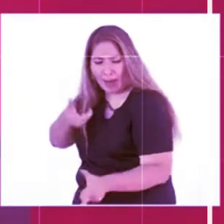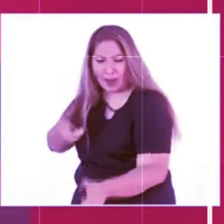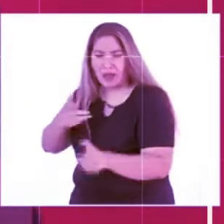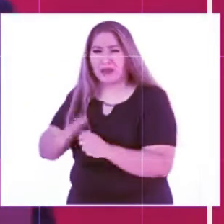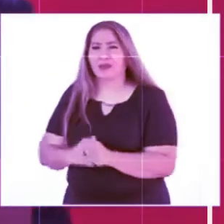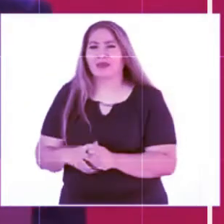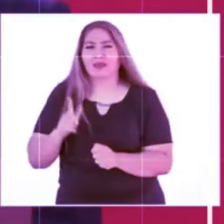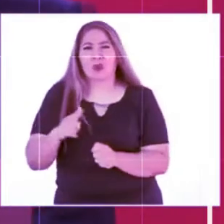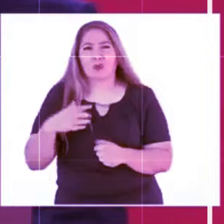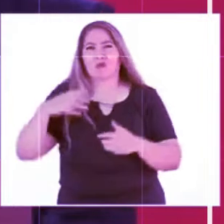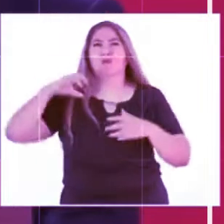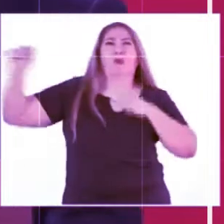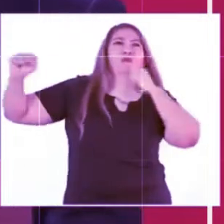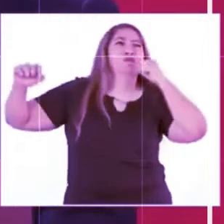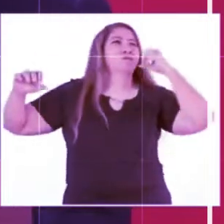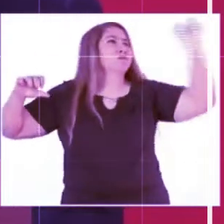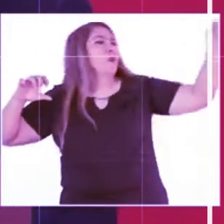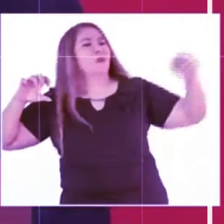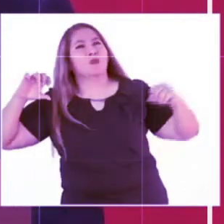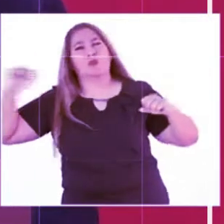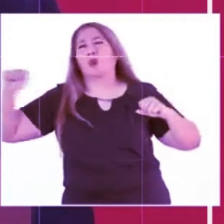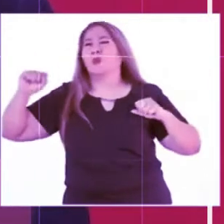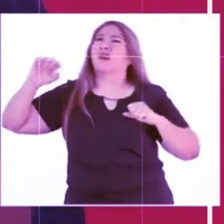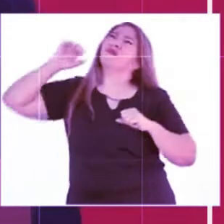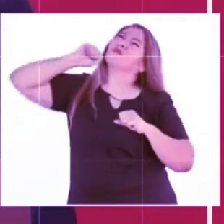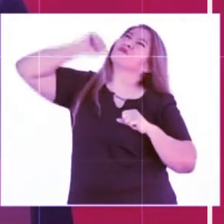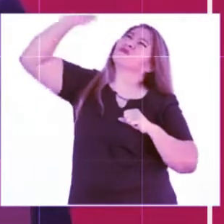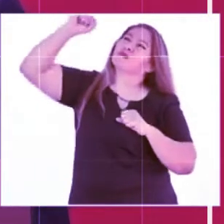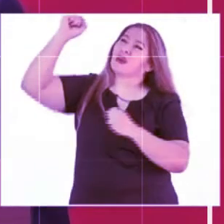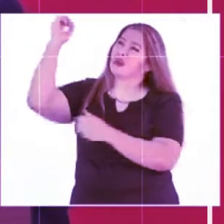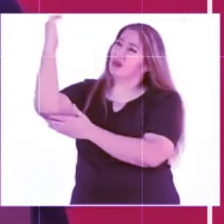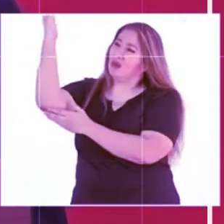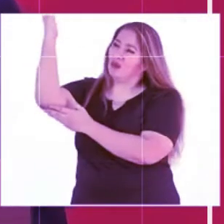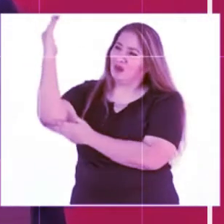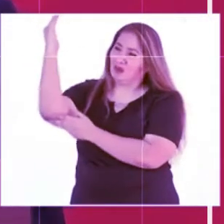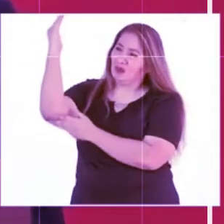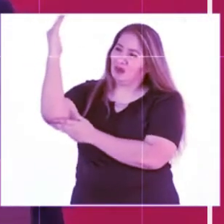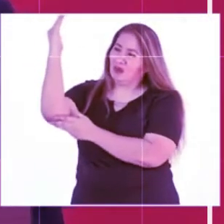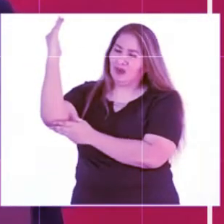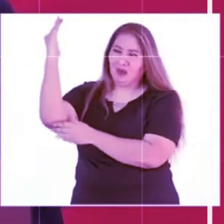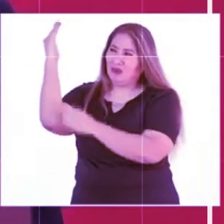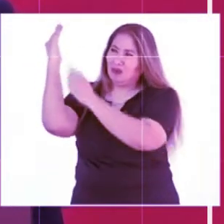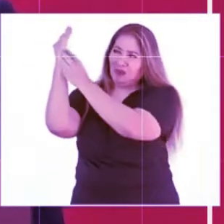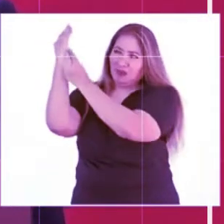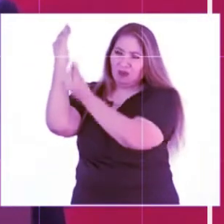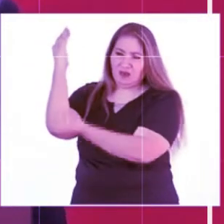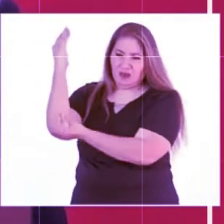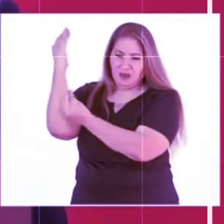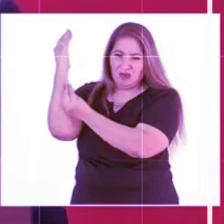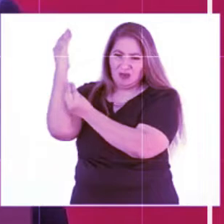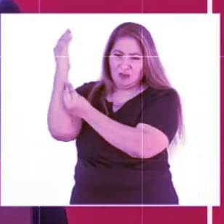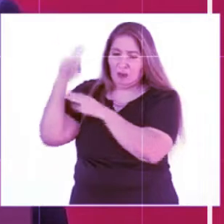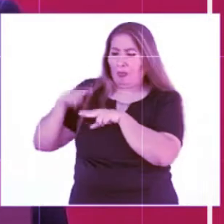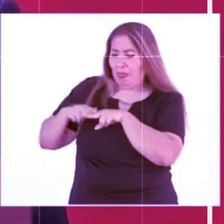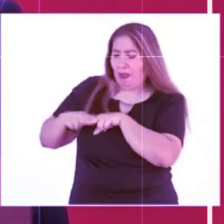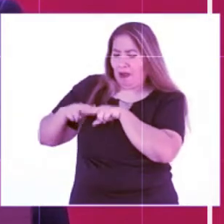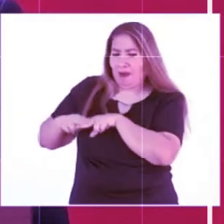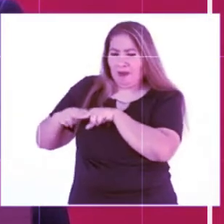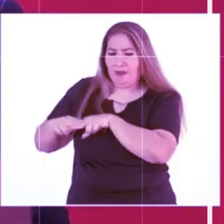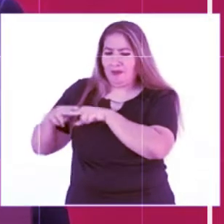Lo desmembraban, lo colgaban en los postes del telégrafo junto a las vías del